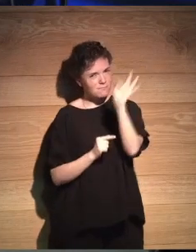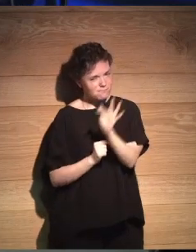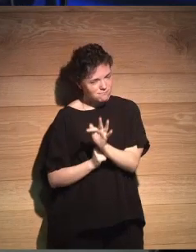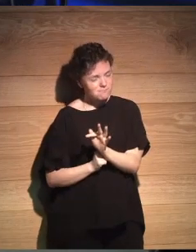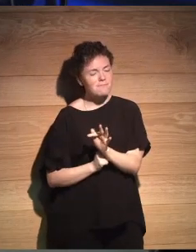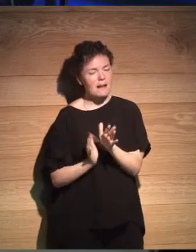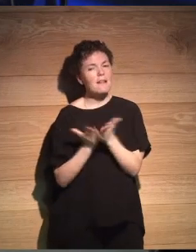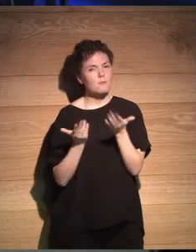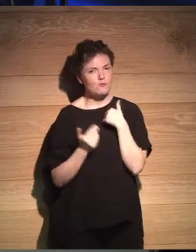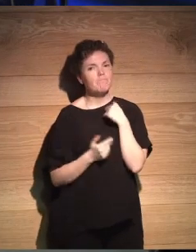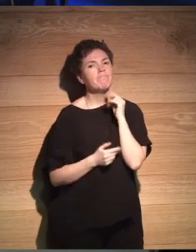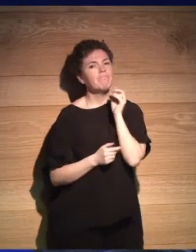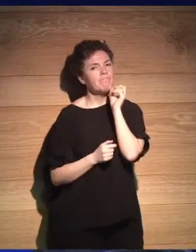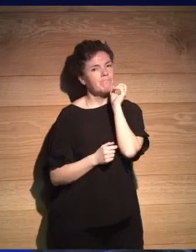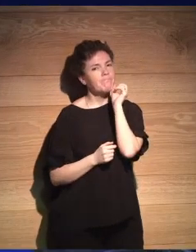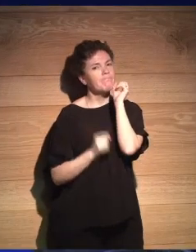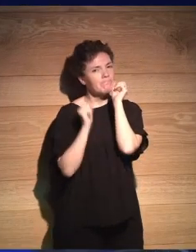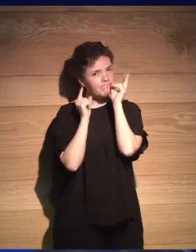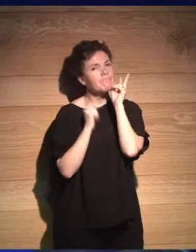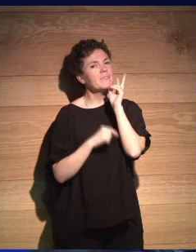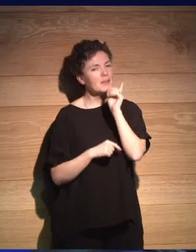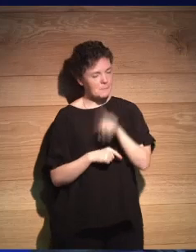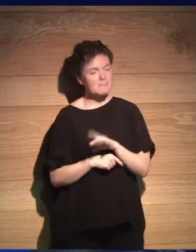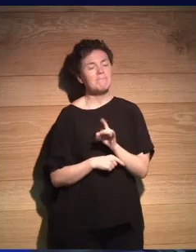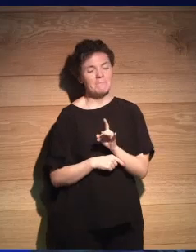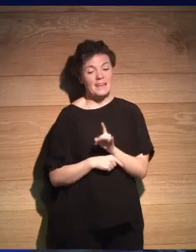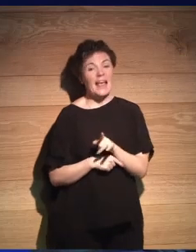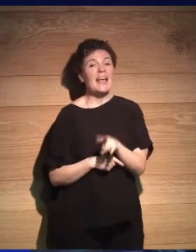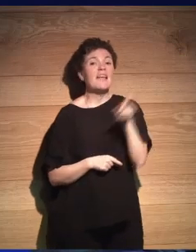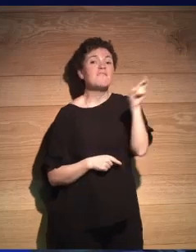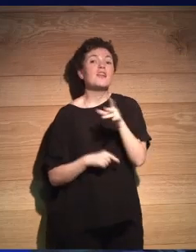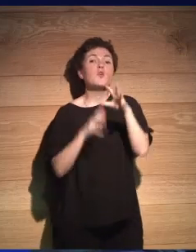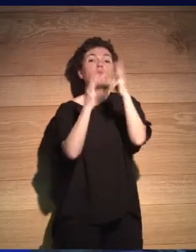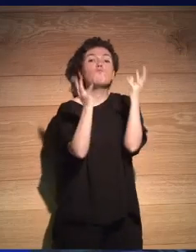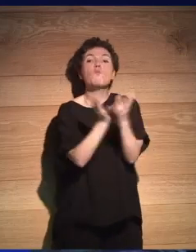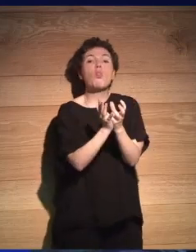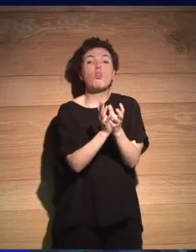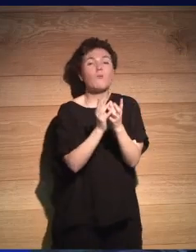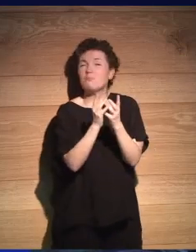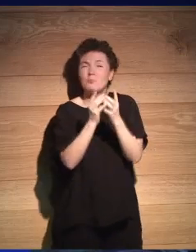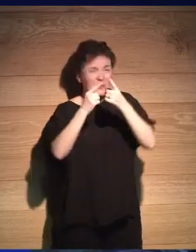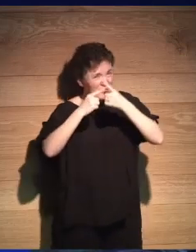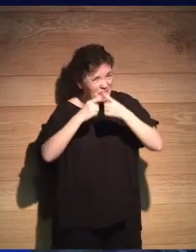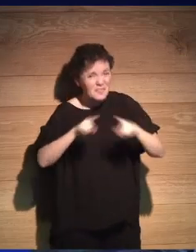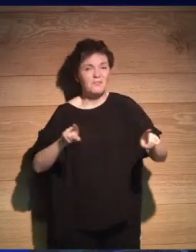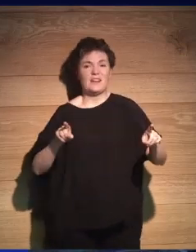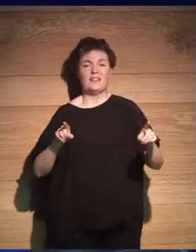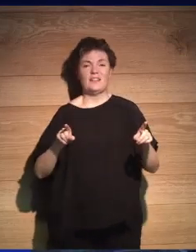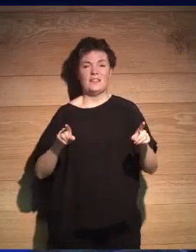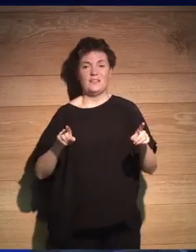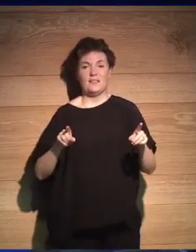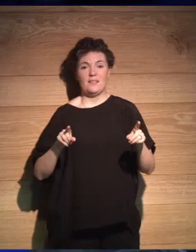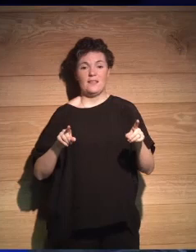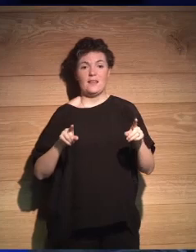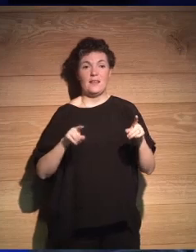dices en el libro, ¿no? Yo creo que es que ella viene de un mundo completamente distinto al